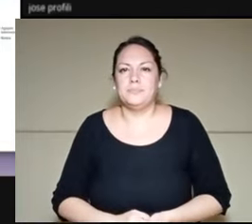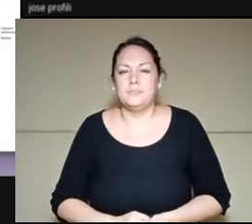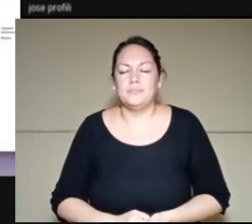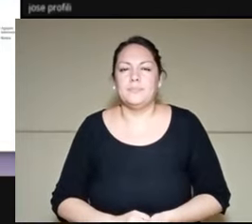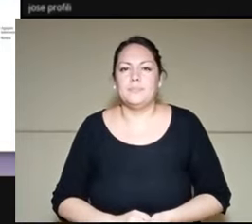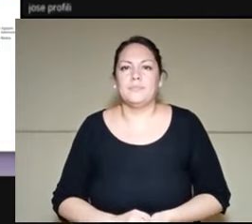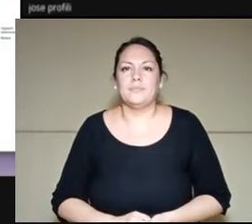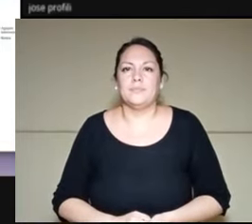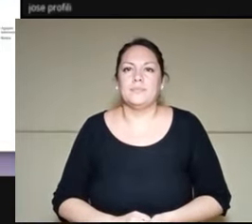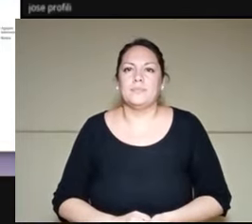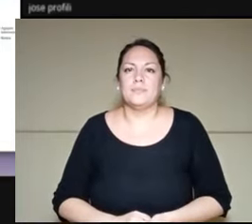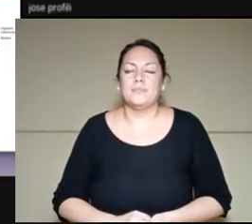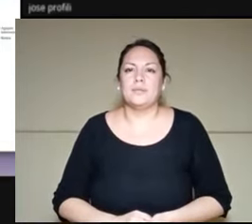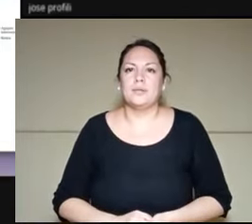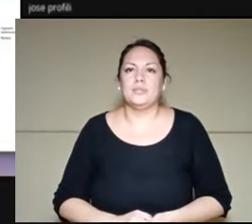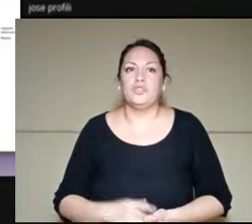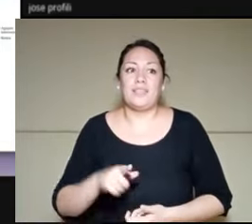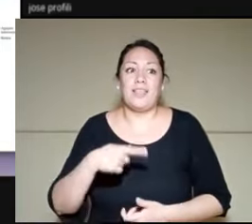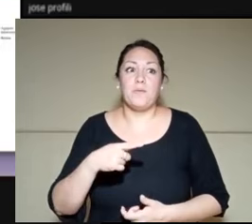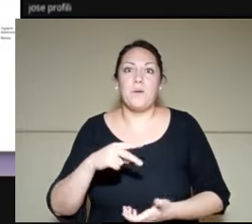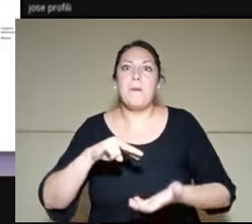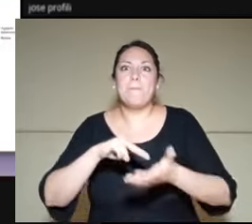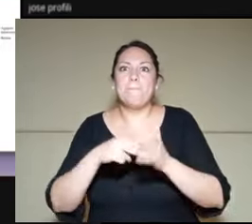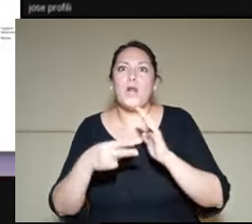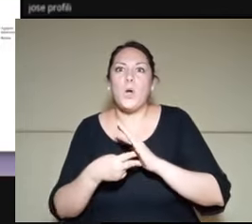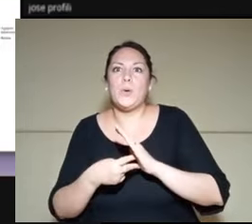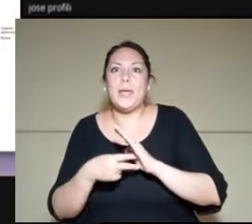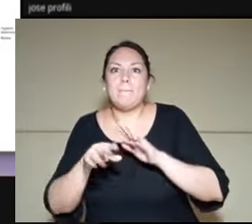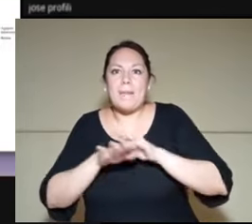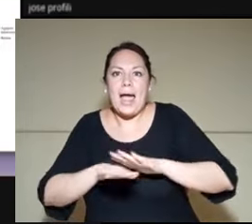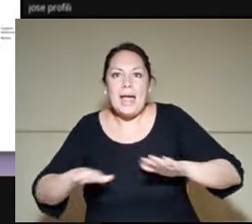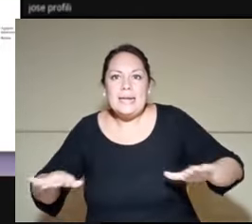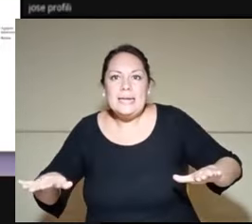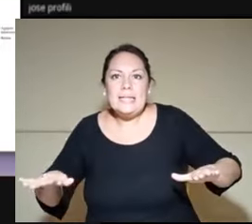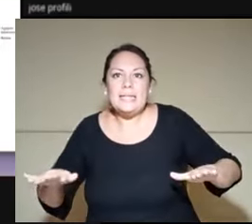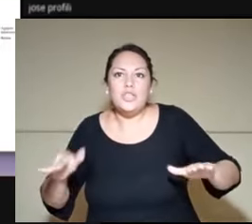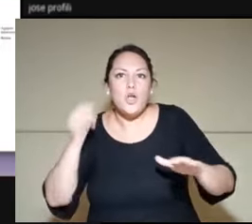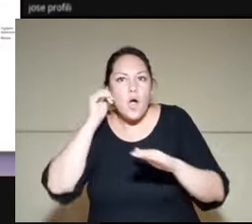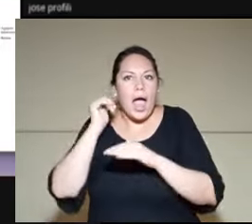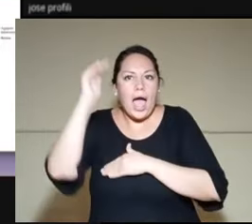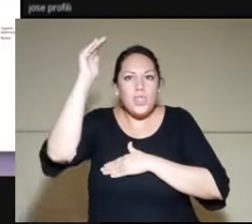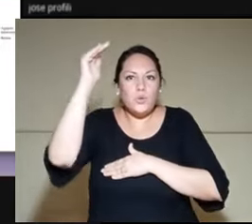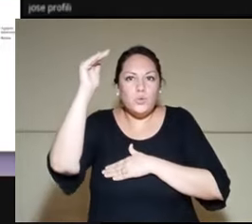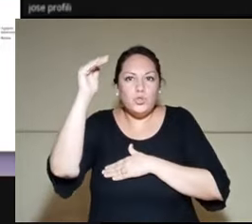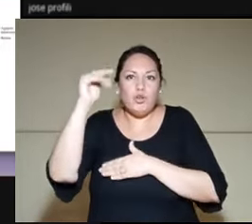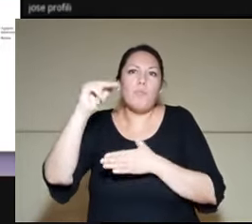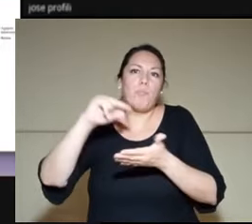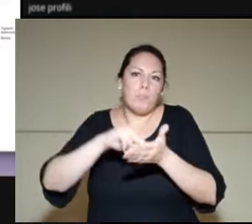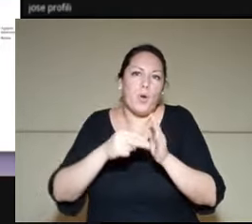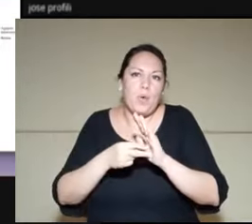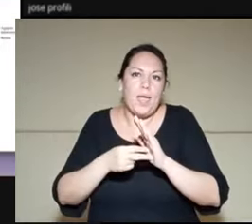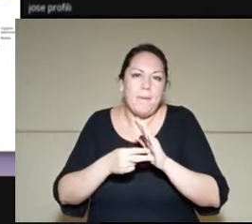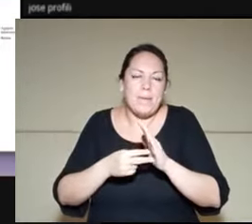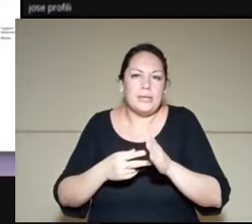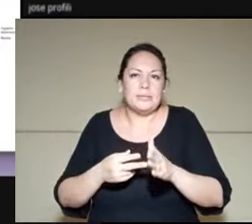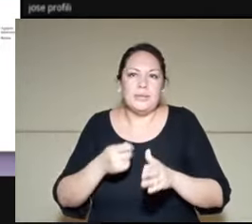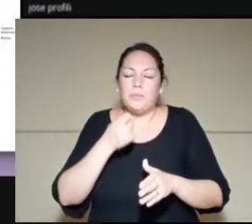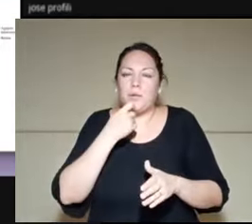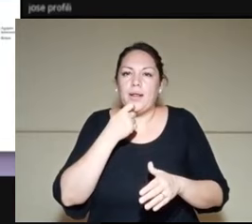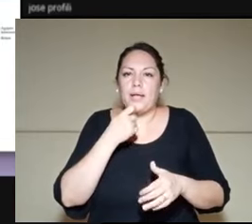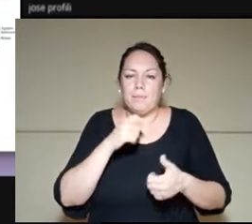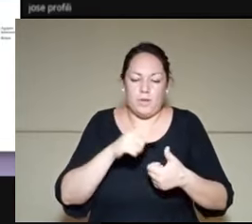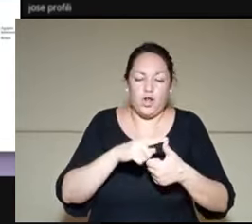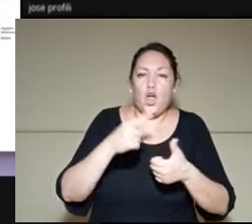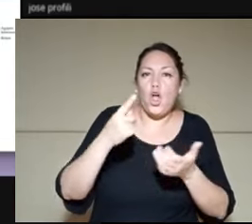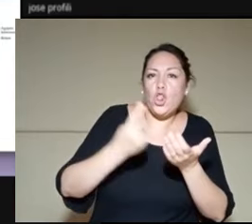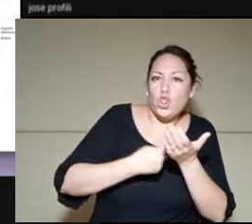tanto van a generar severas disfunciones en un niño y después en un adulto. Por